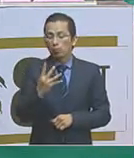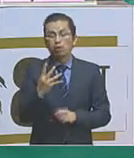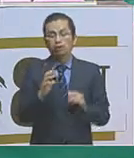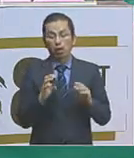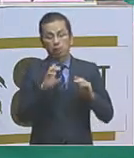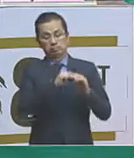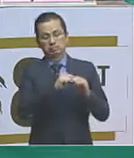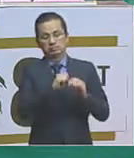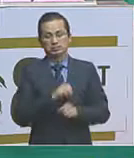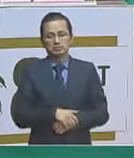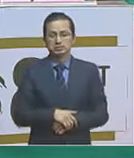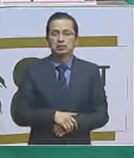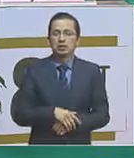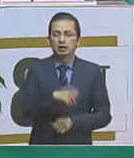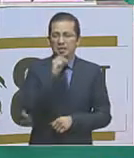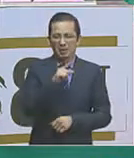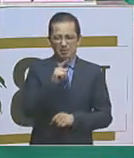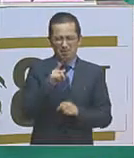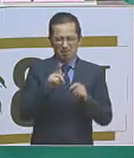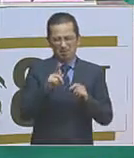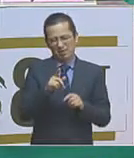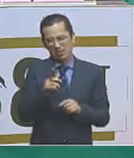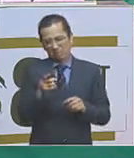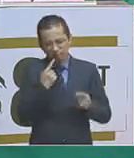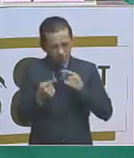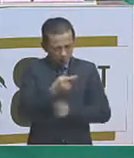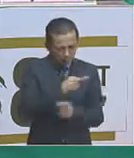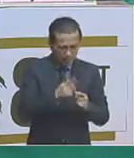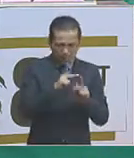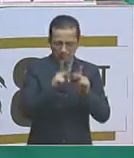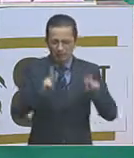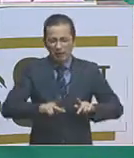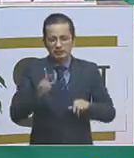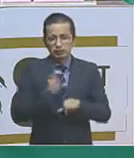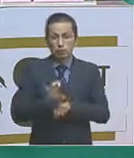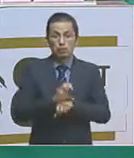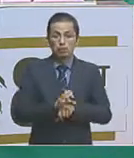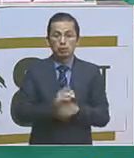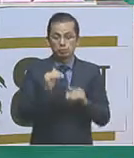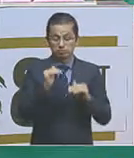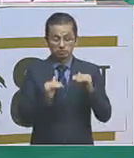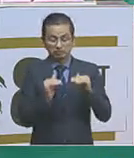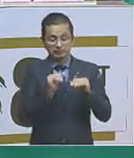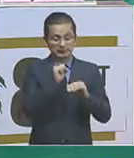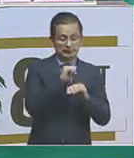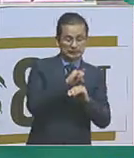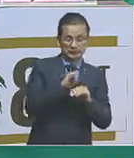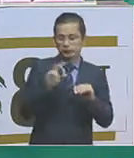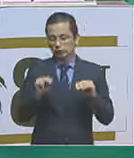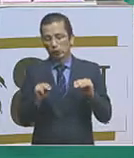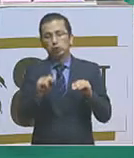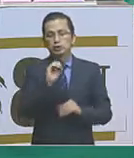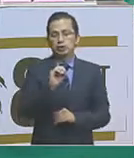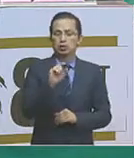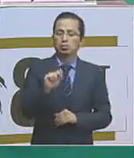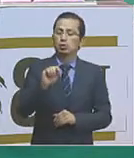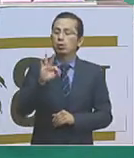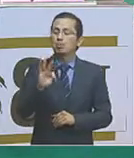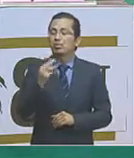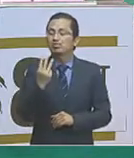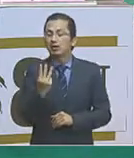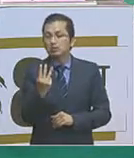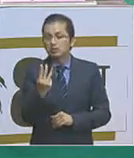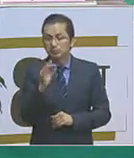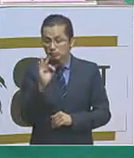el plebiscito de la paz en colombia' con tan solo 0.43 entre el sí y el no en la misma dirección el